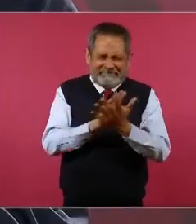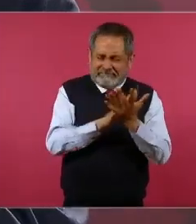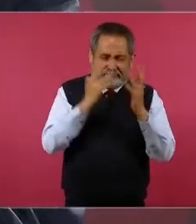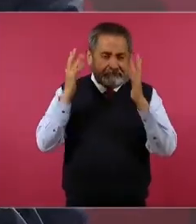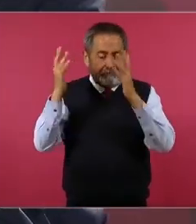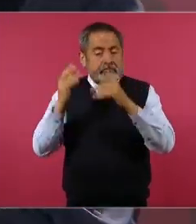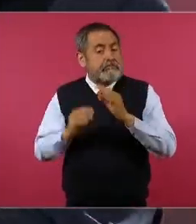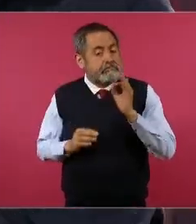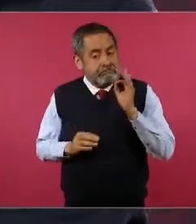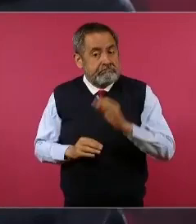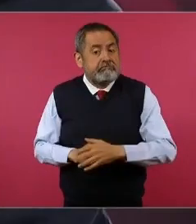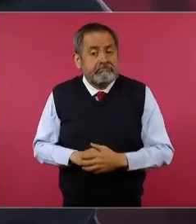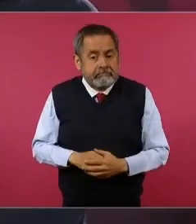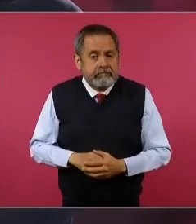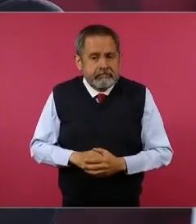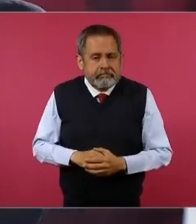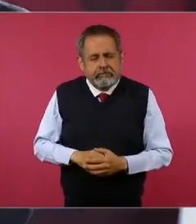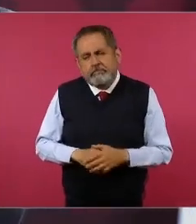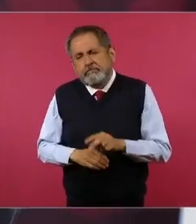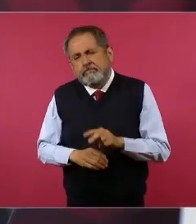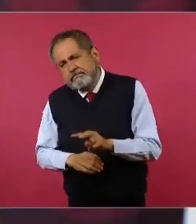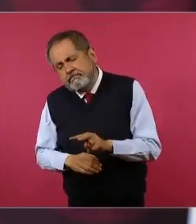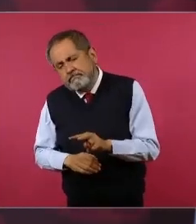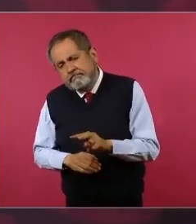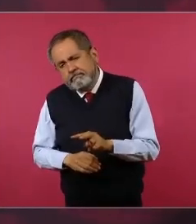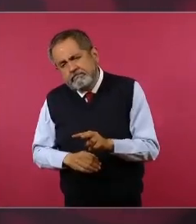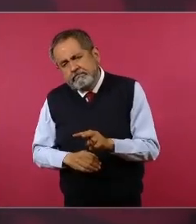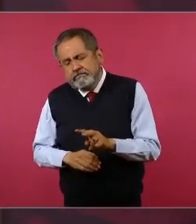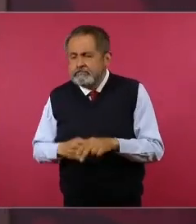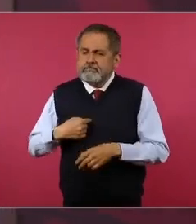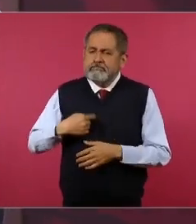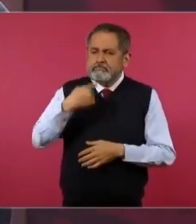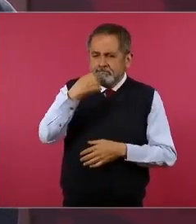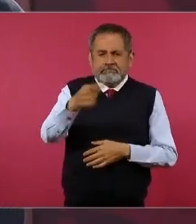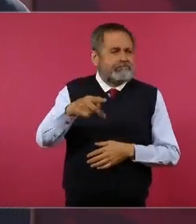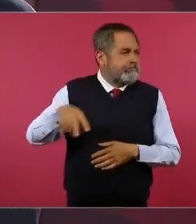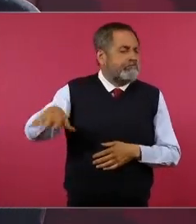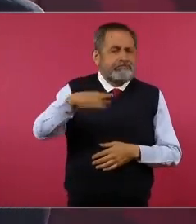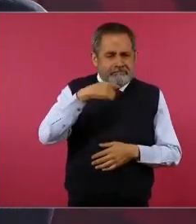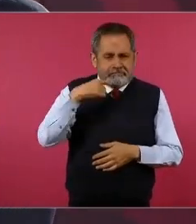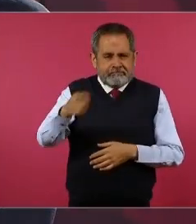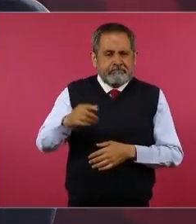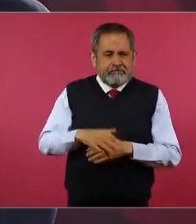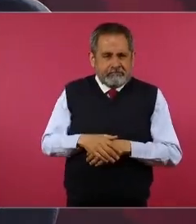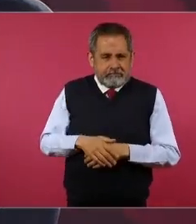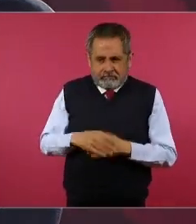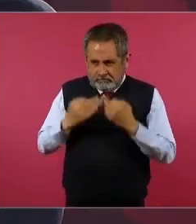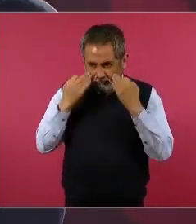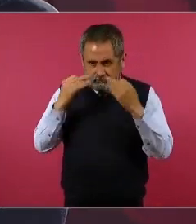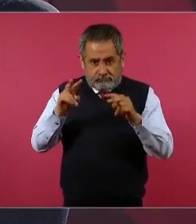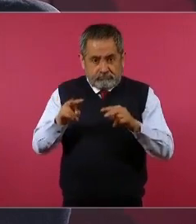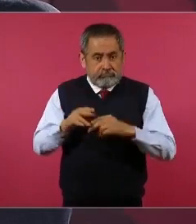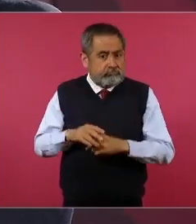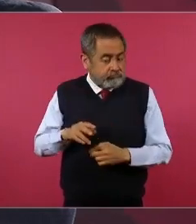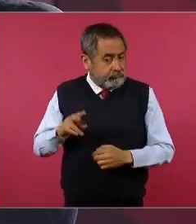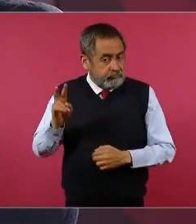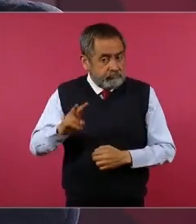Pero me di cuenta, ¿no? Y se los dije, ya observé que